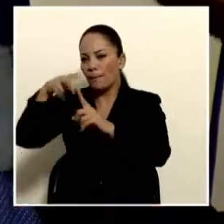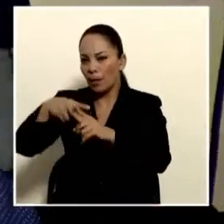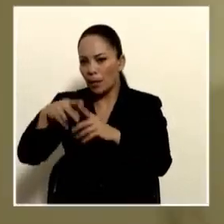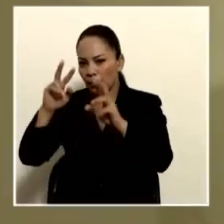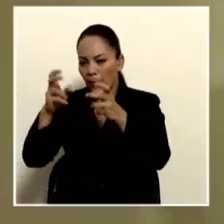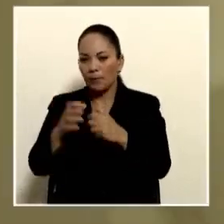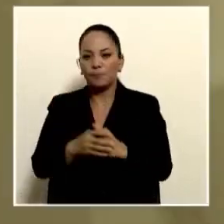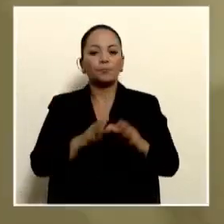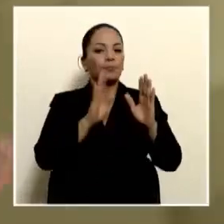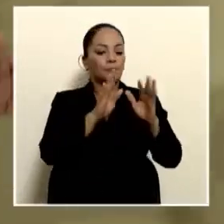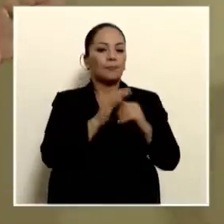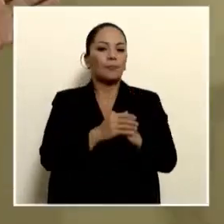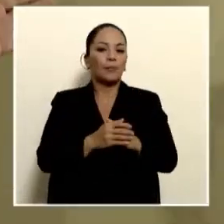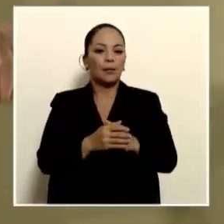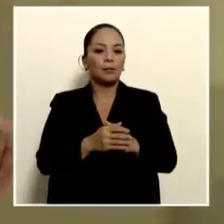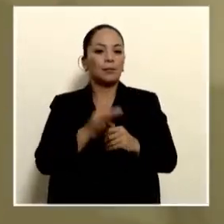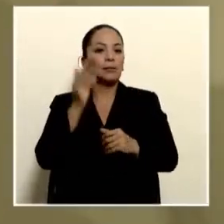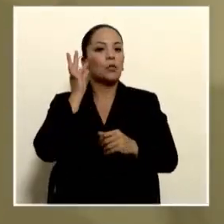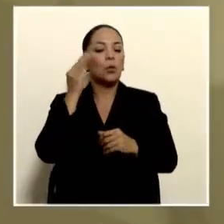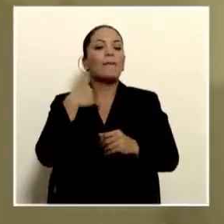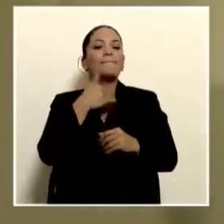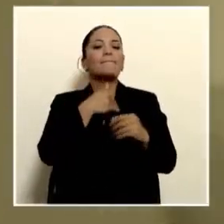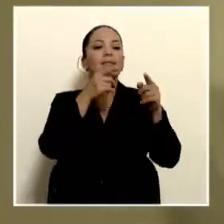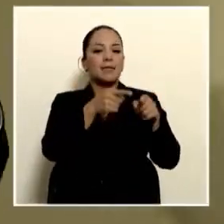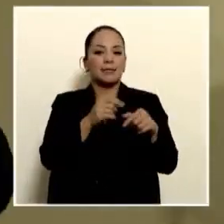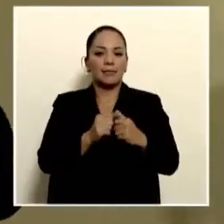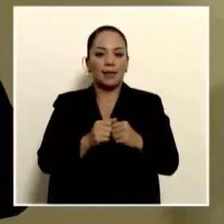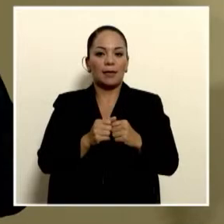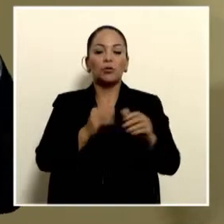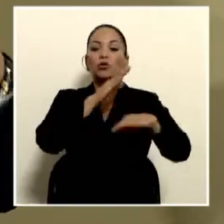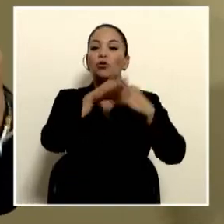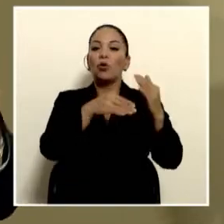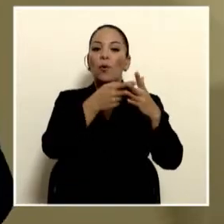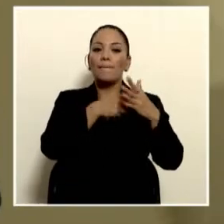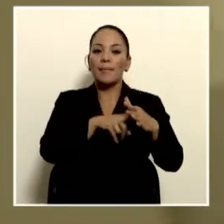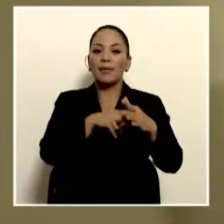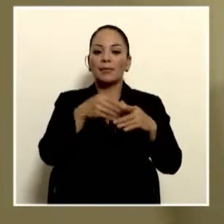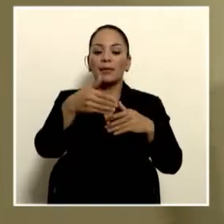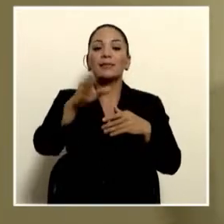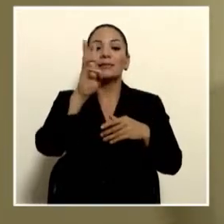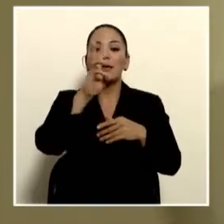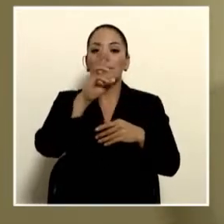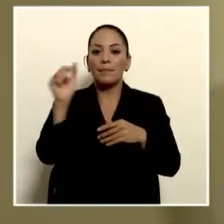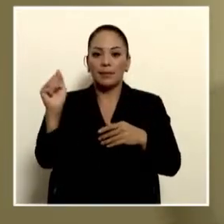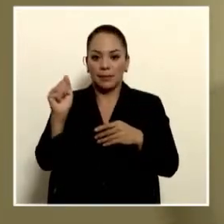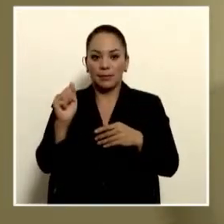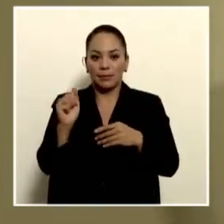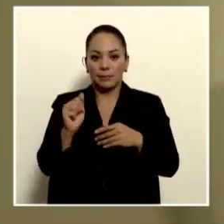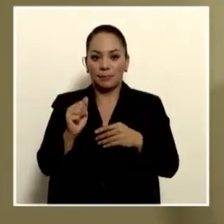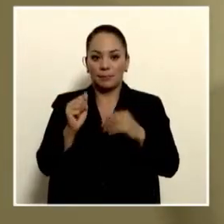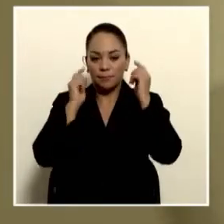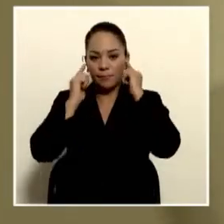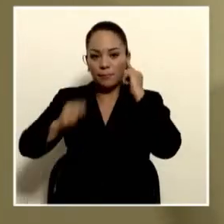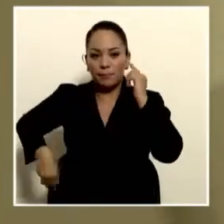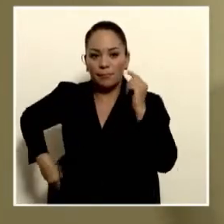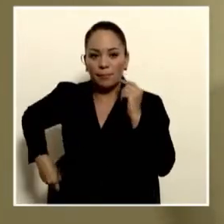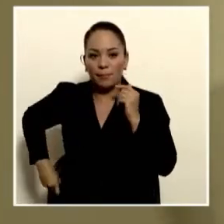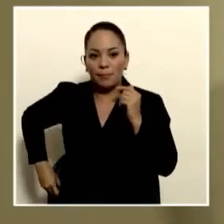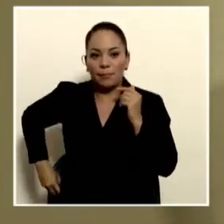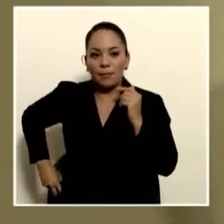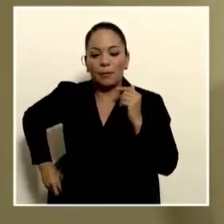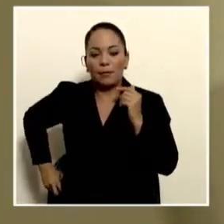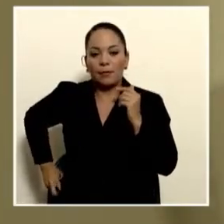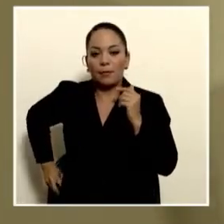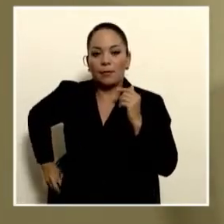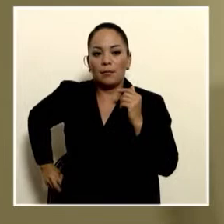La señora ministra, todo esto empieza en 6 meses. ¿Por qué? A mí me hubiera gustado para